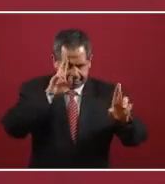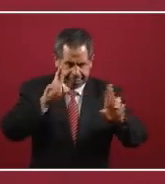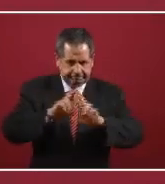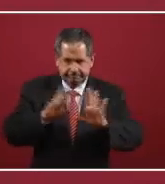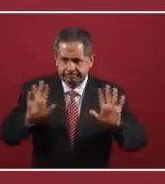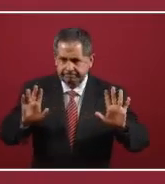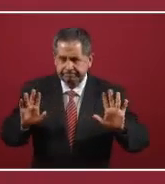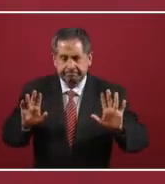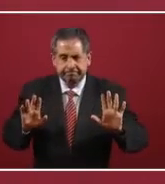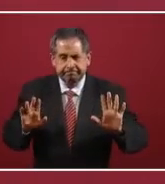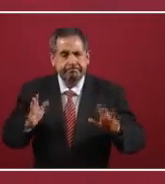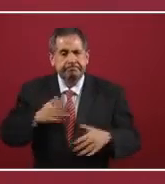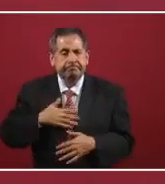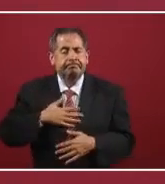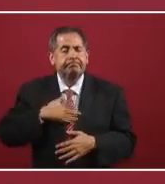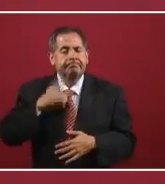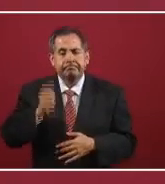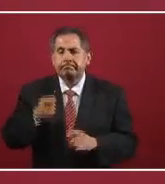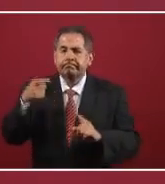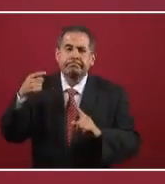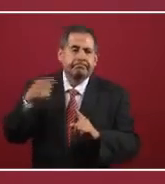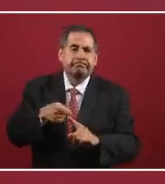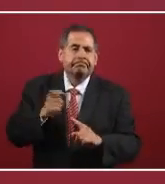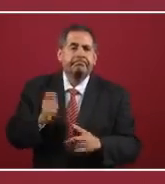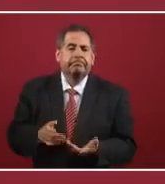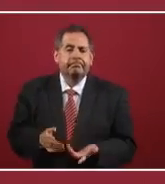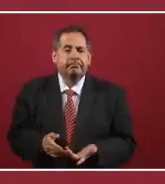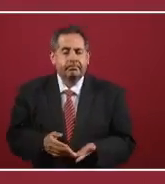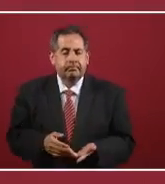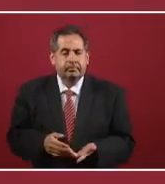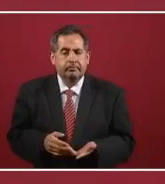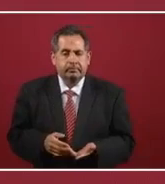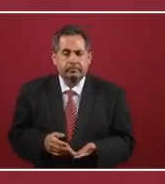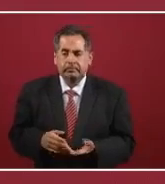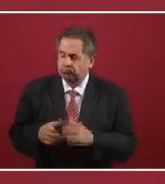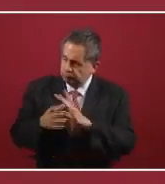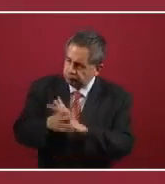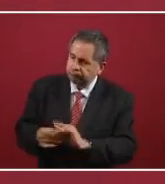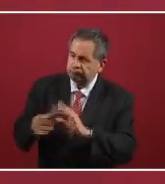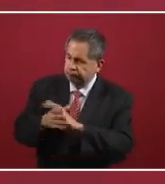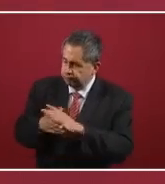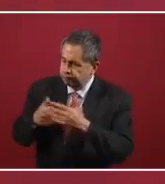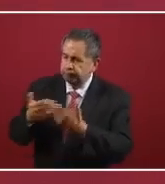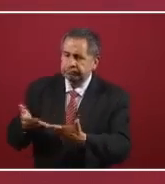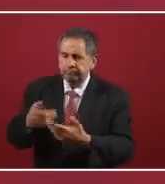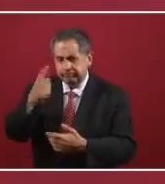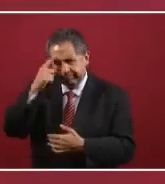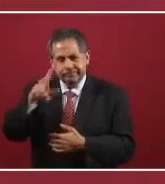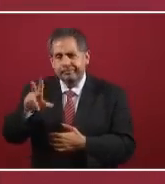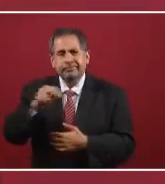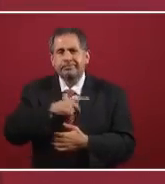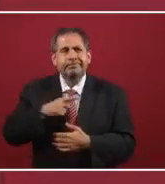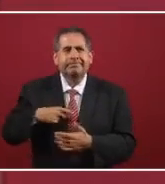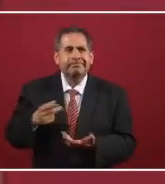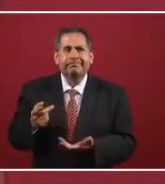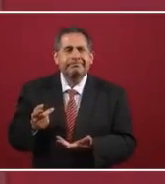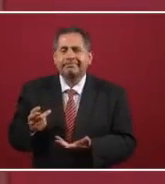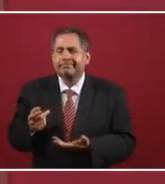y lo que busca es convencer de que ya no puede haber